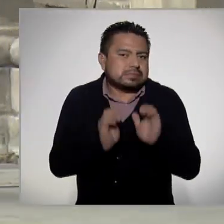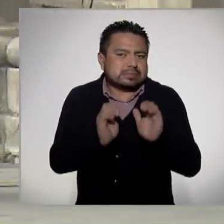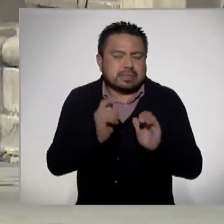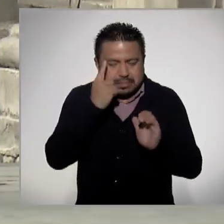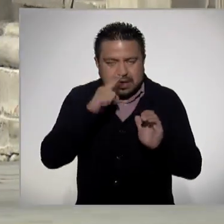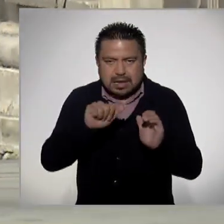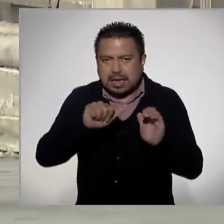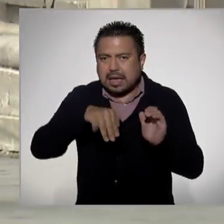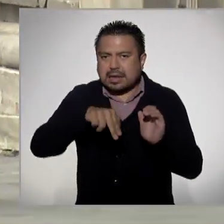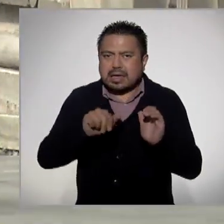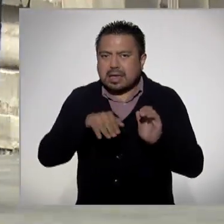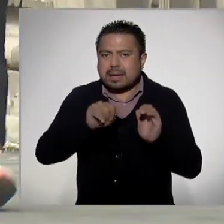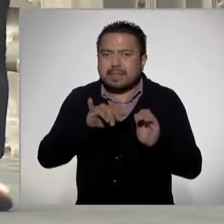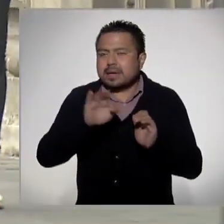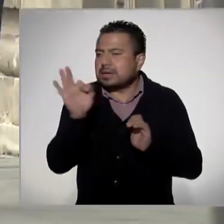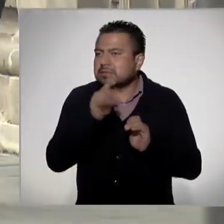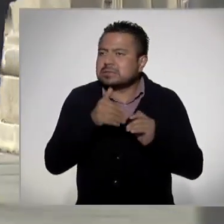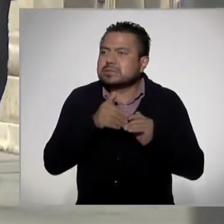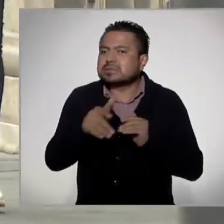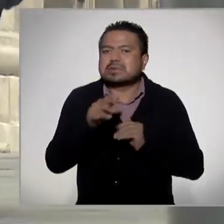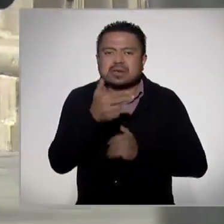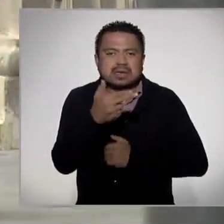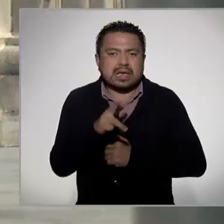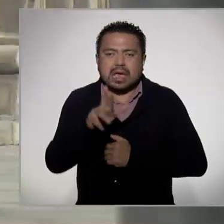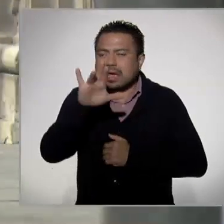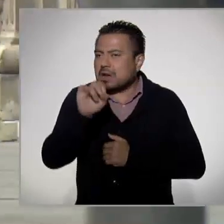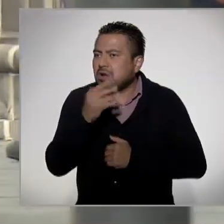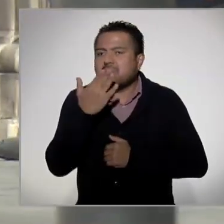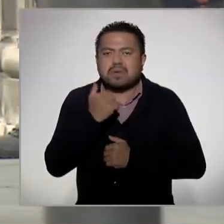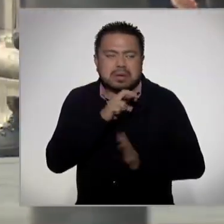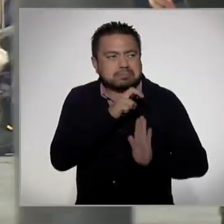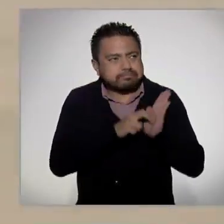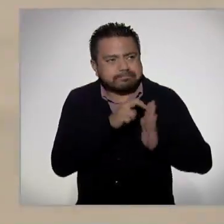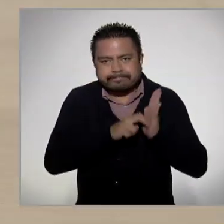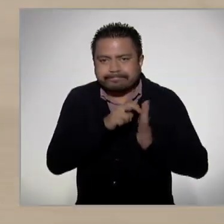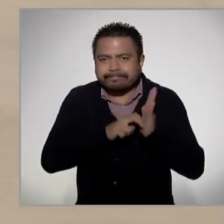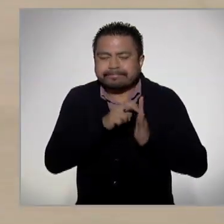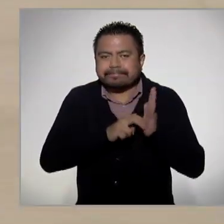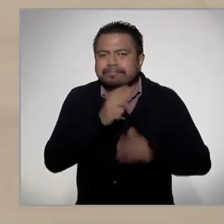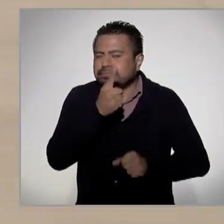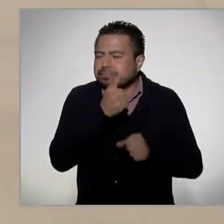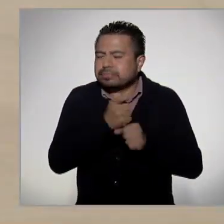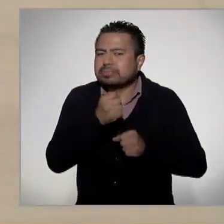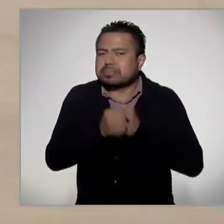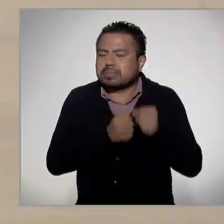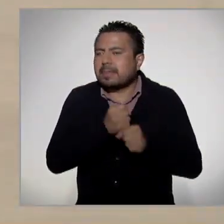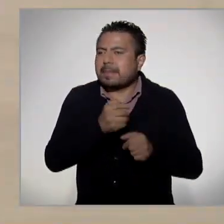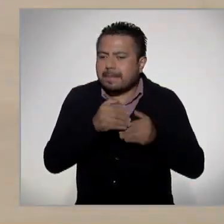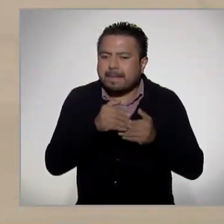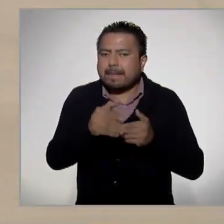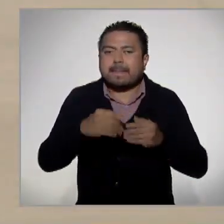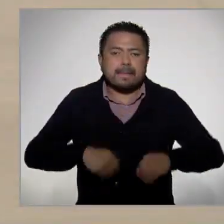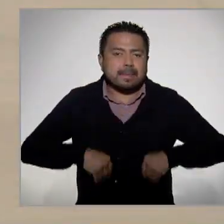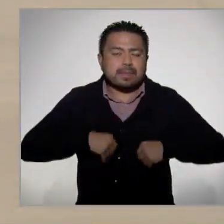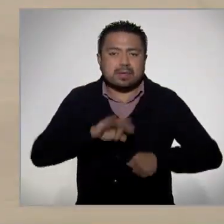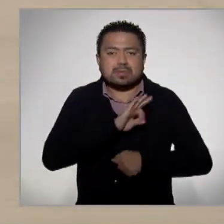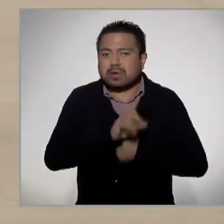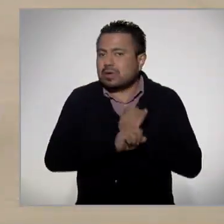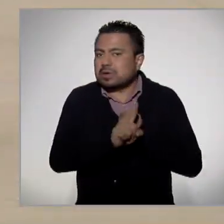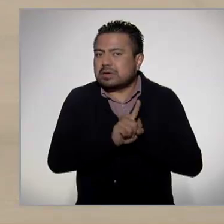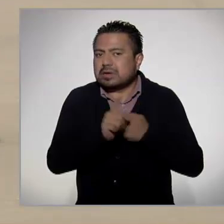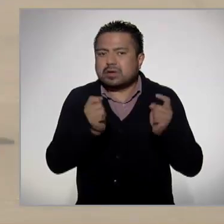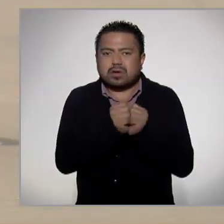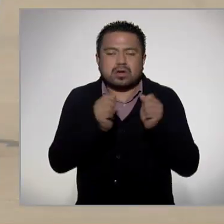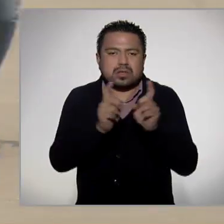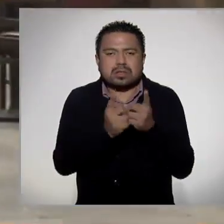si las deficiencias de hierro no se corrigen durante los primeros años de vida las afectaciones en el